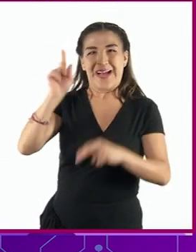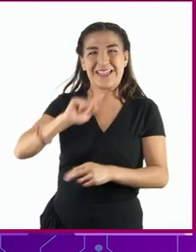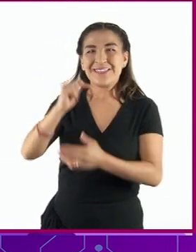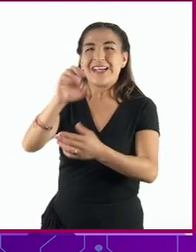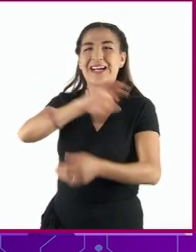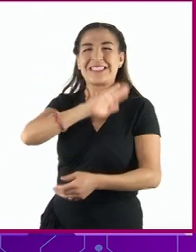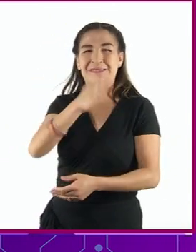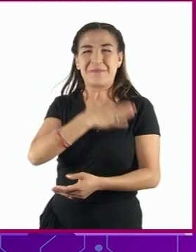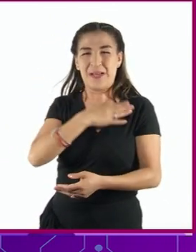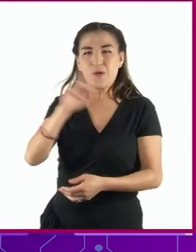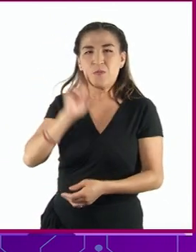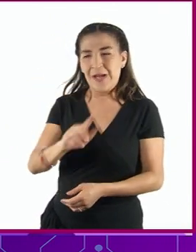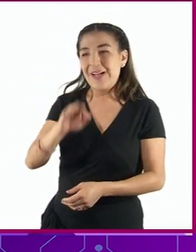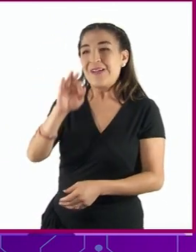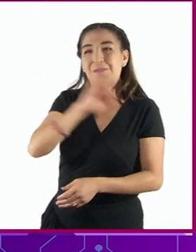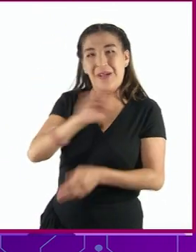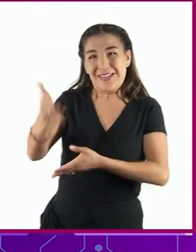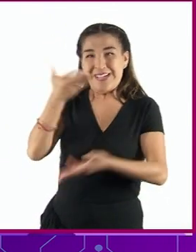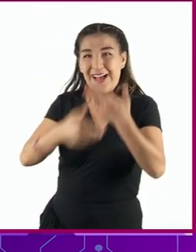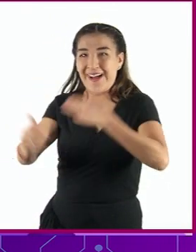que ambas se llevaban bien.